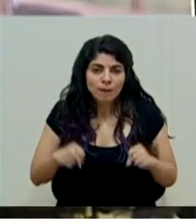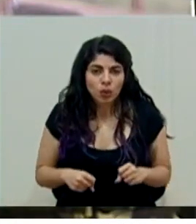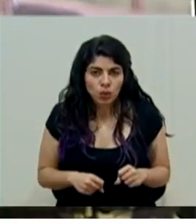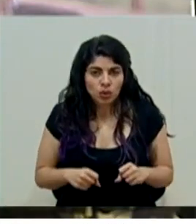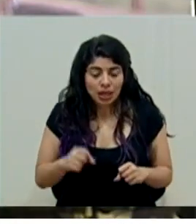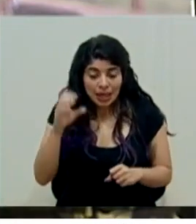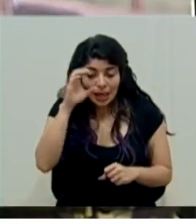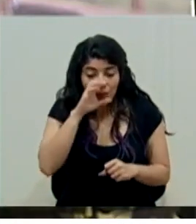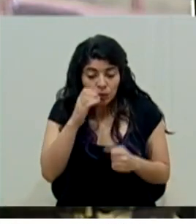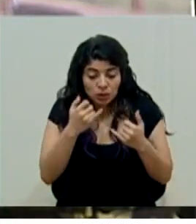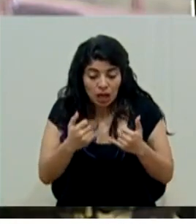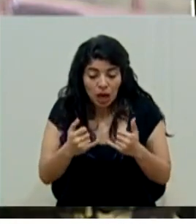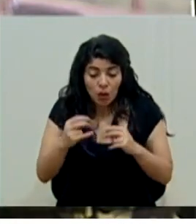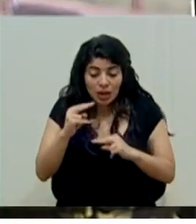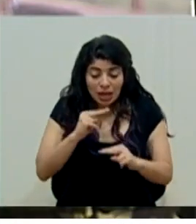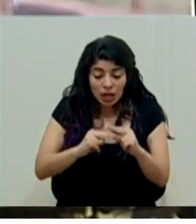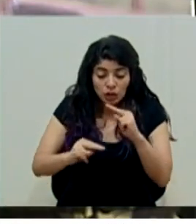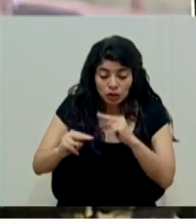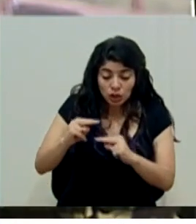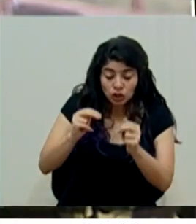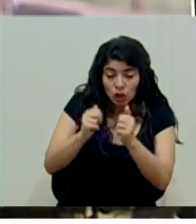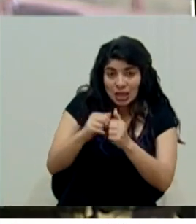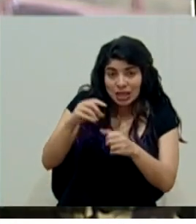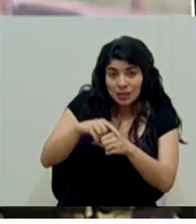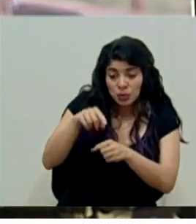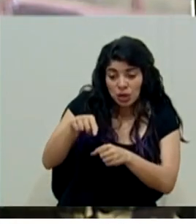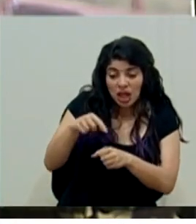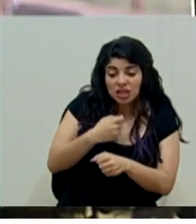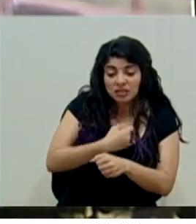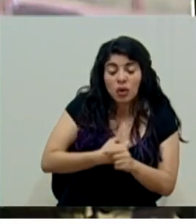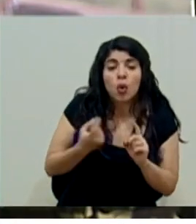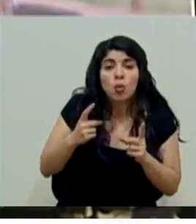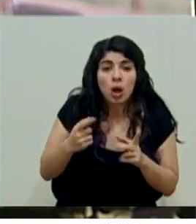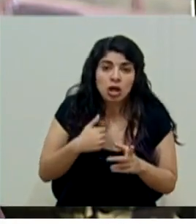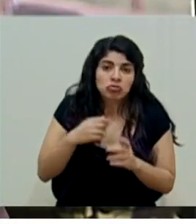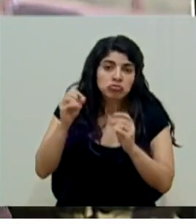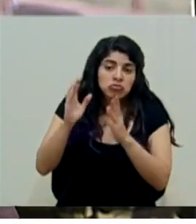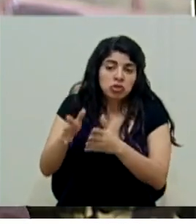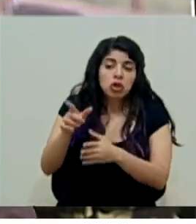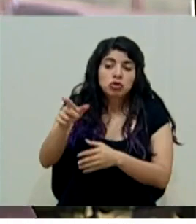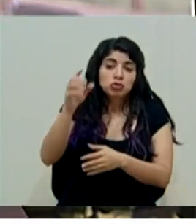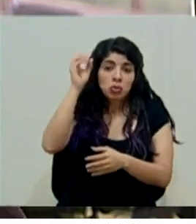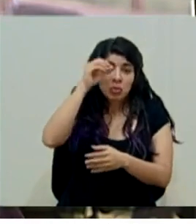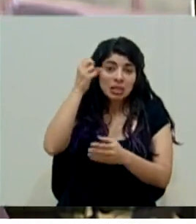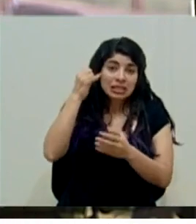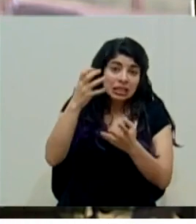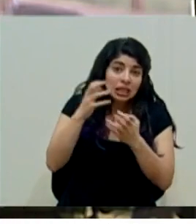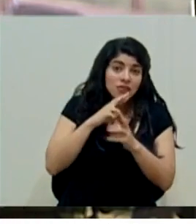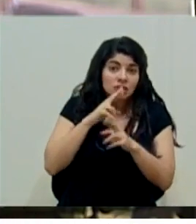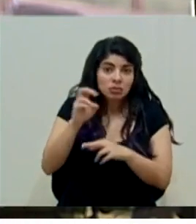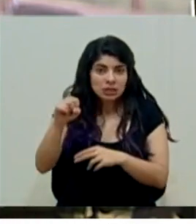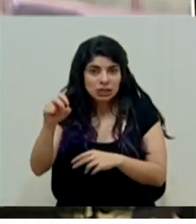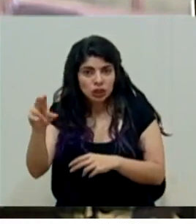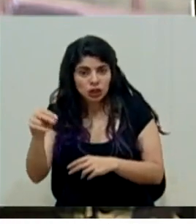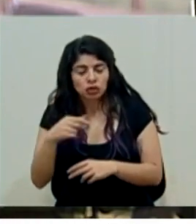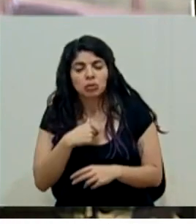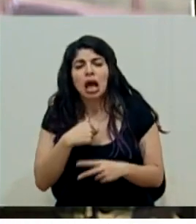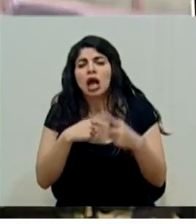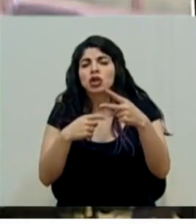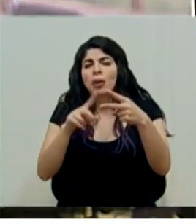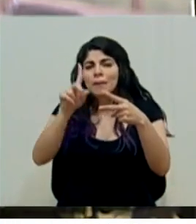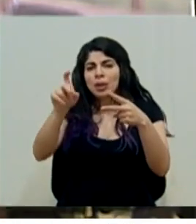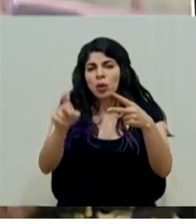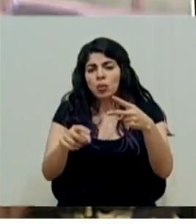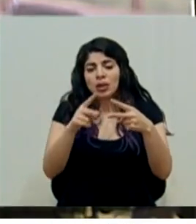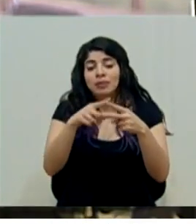trata de buscar en la negociación que está haciendo en este caso con los diputados. Se lo dejo a su criterio si lo quiere responder. Tengo dos preguntas. Está la